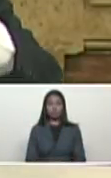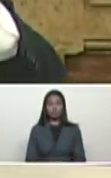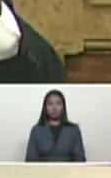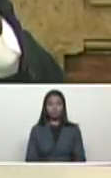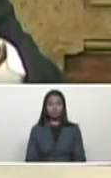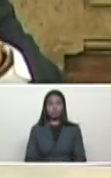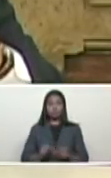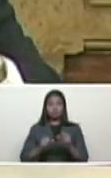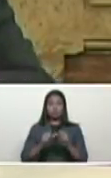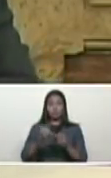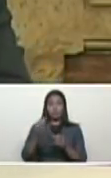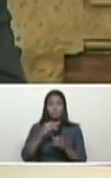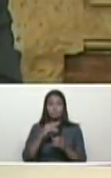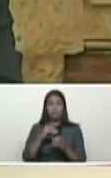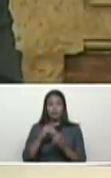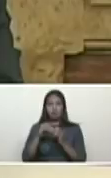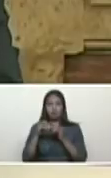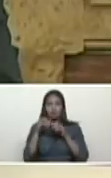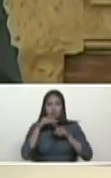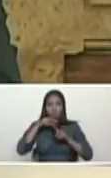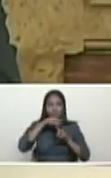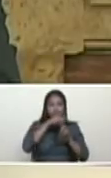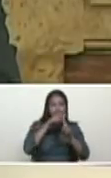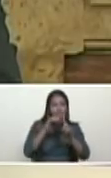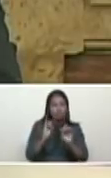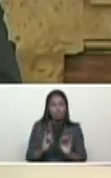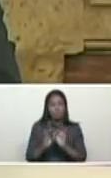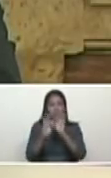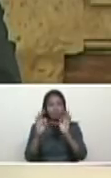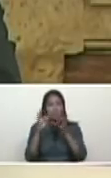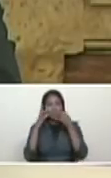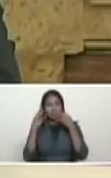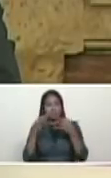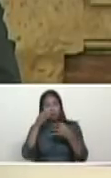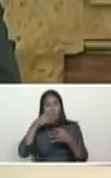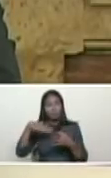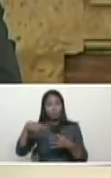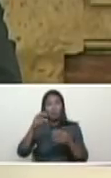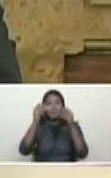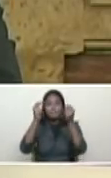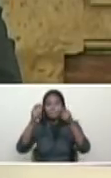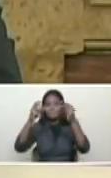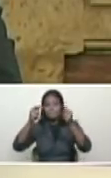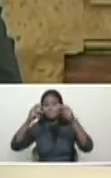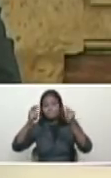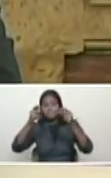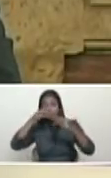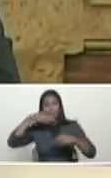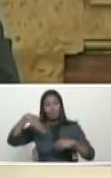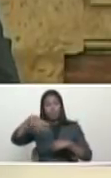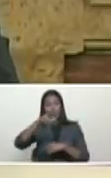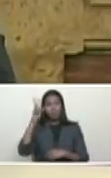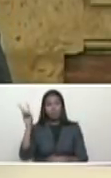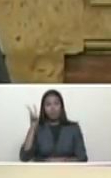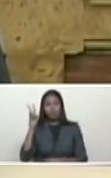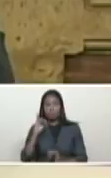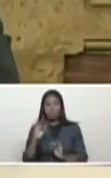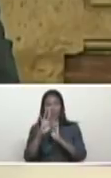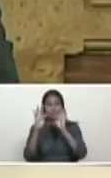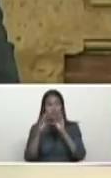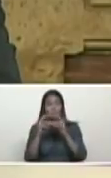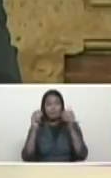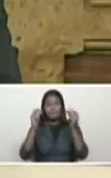siguen conspirando quiero se decírselo al pueblo alerta pueblo de venezuela alerta a nuestro